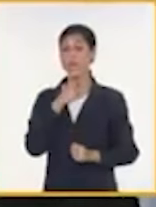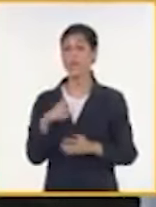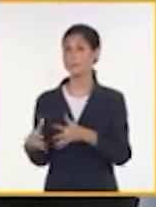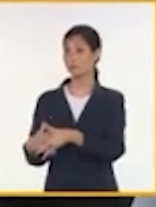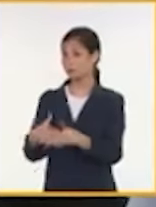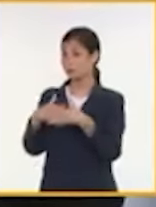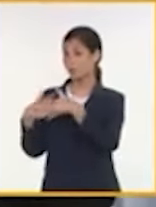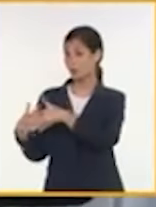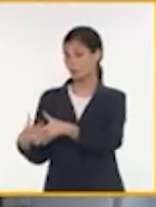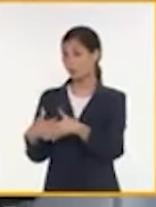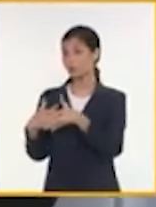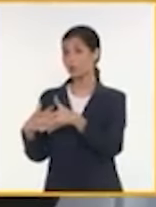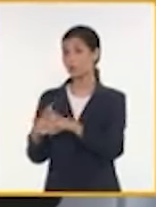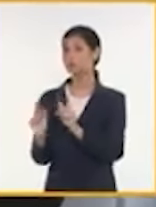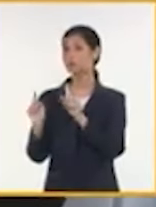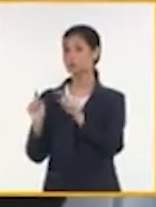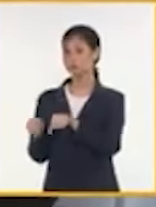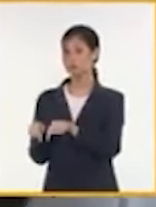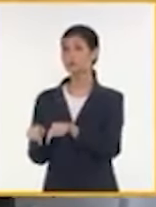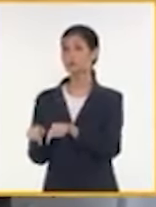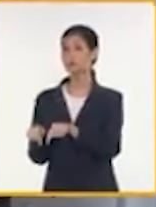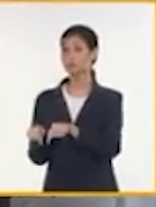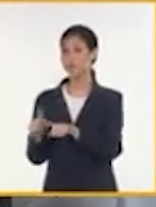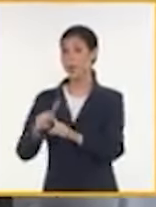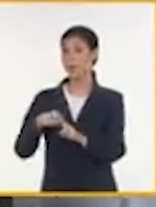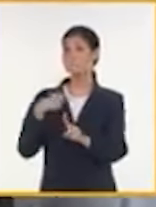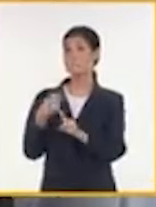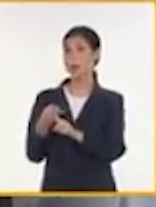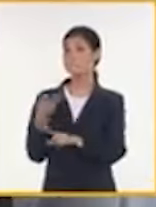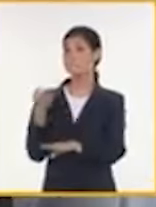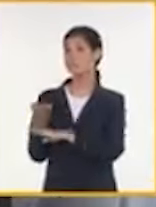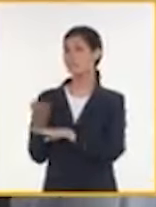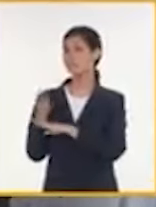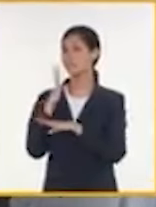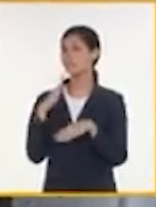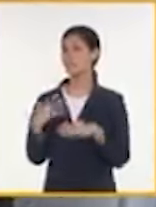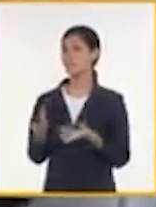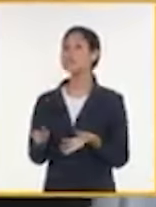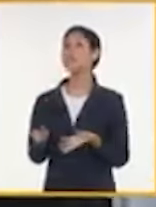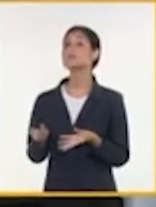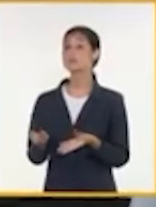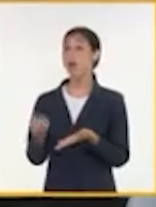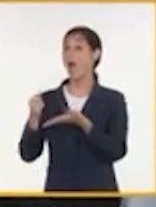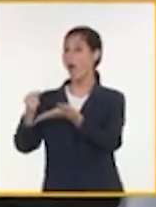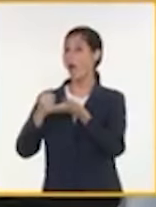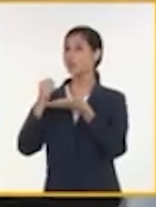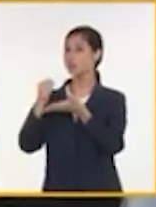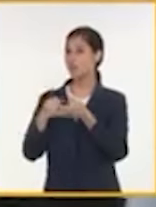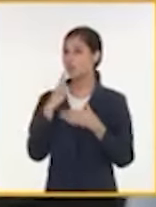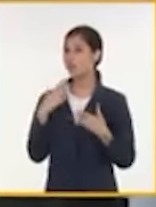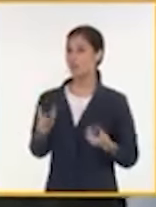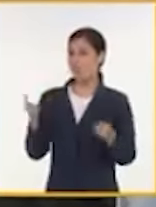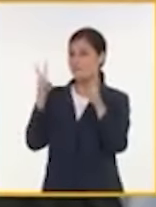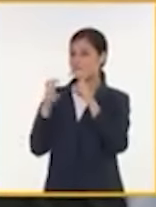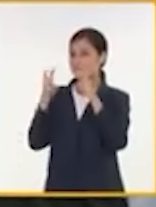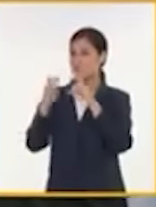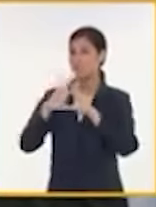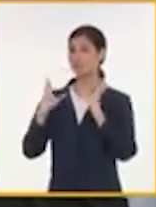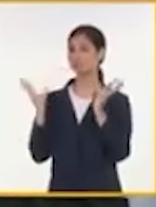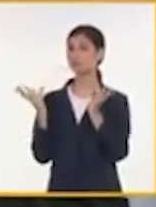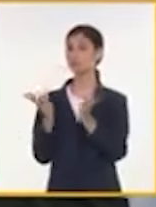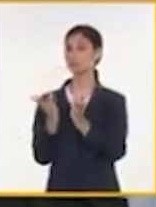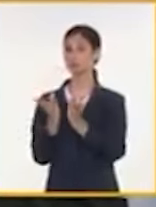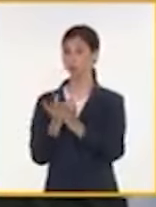canales oficiales y se le solicitó además la cooperación para investigar detener Y entregarnos a partir de de los